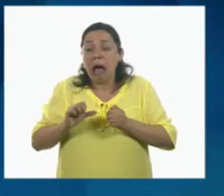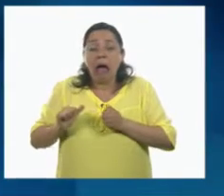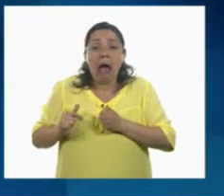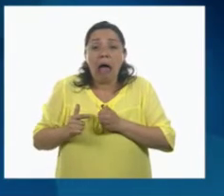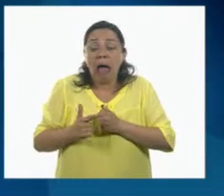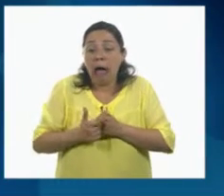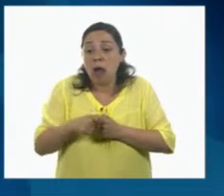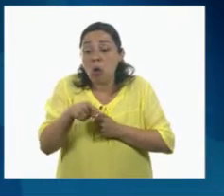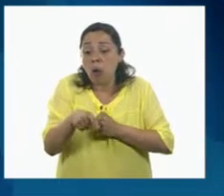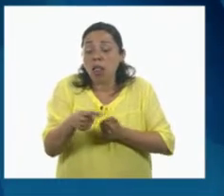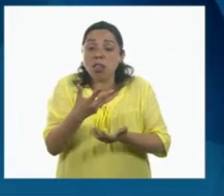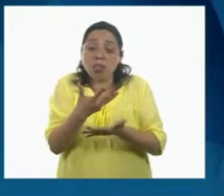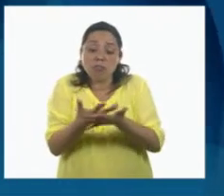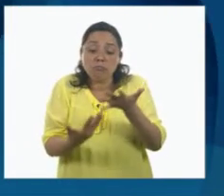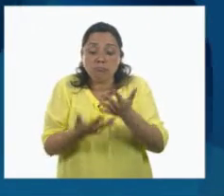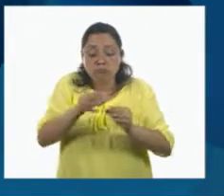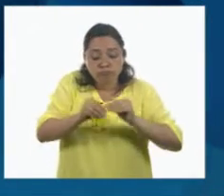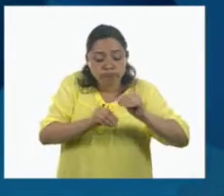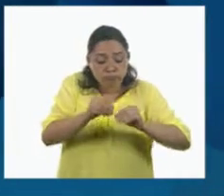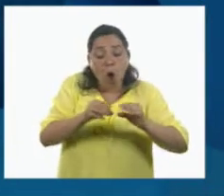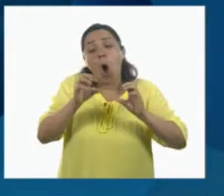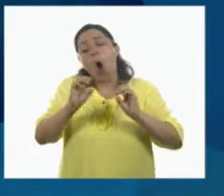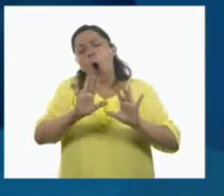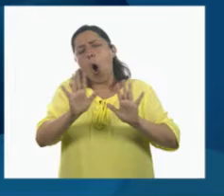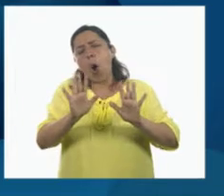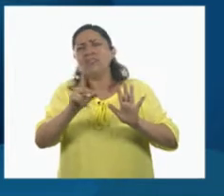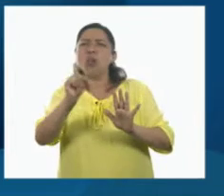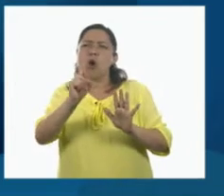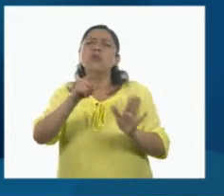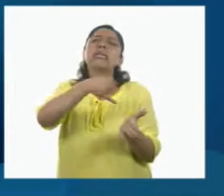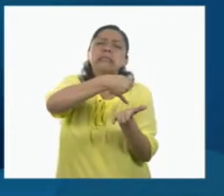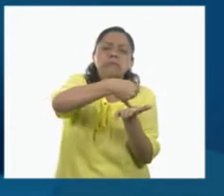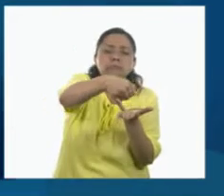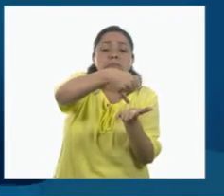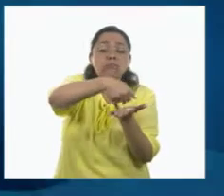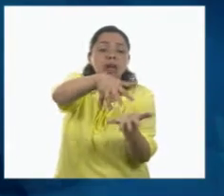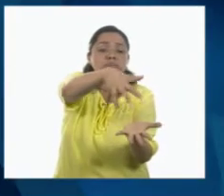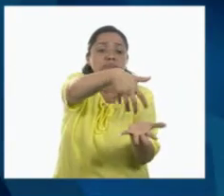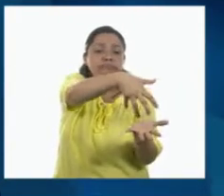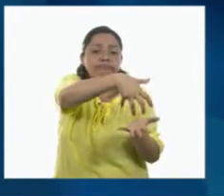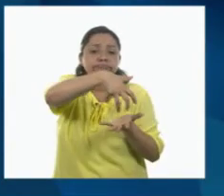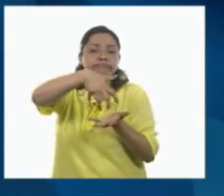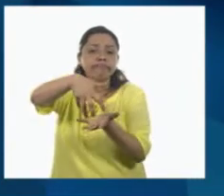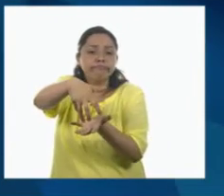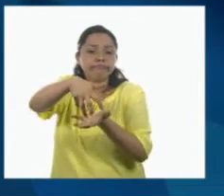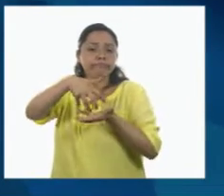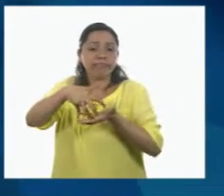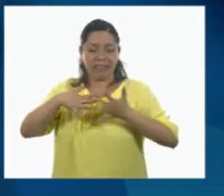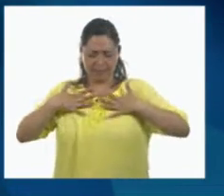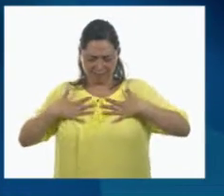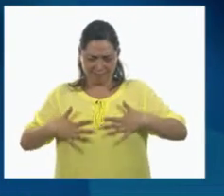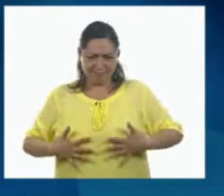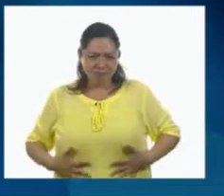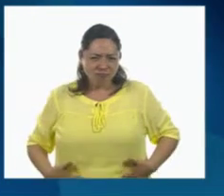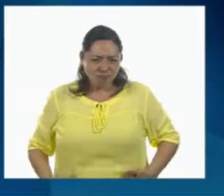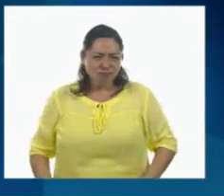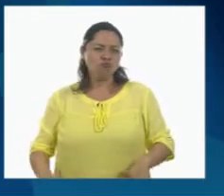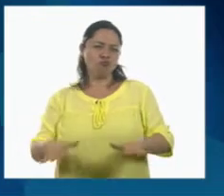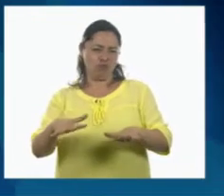o bueno, no que hizo, sino que cosechó en el campo. Si te das cuenta, su vestimenta es de manta, se